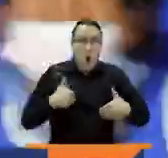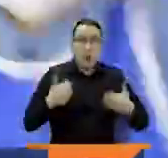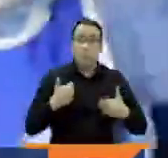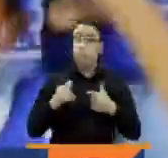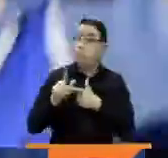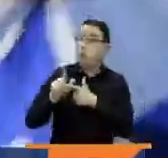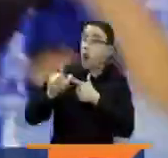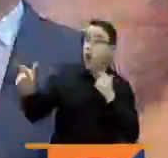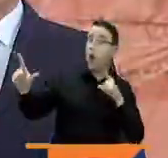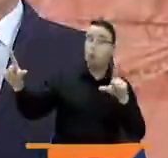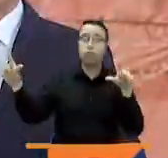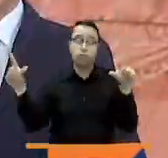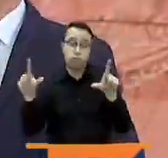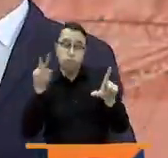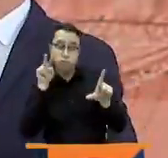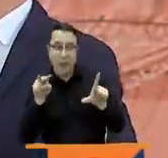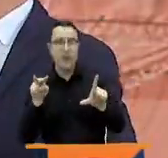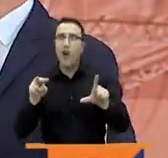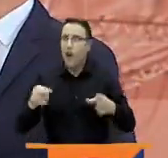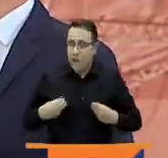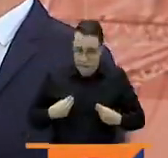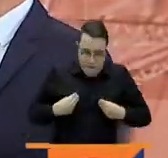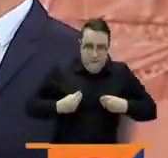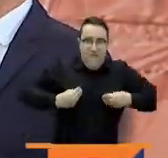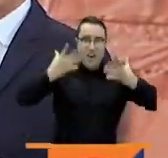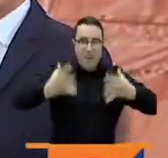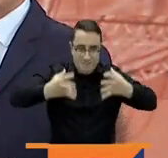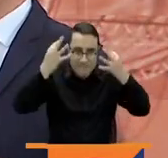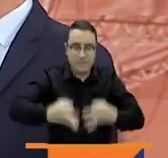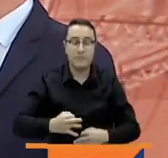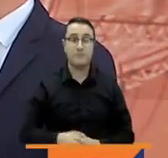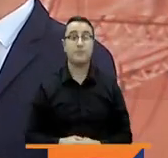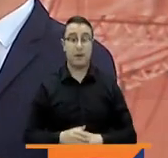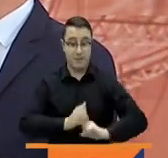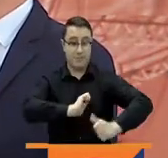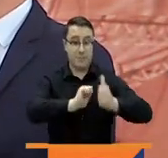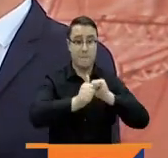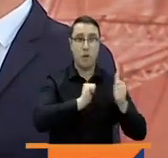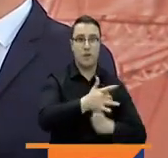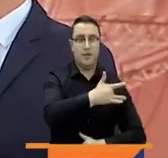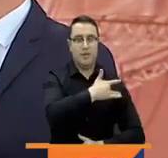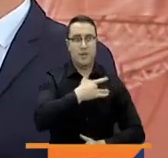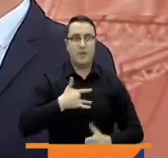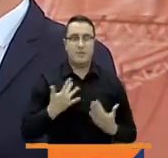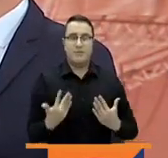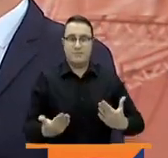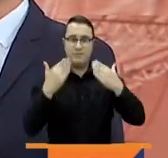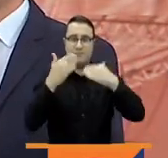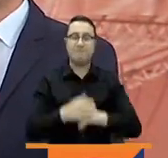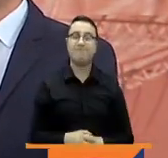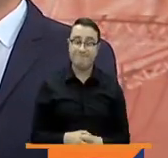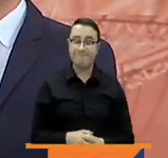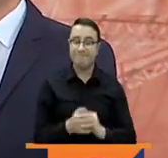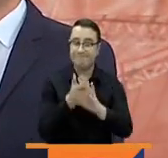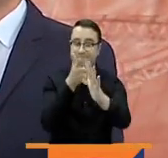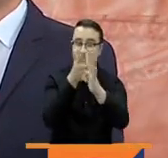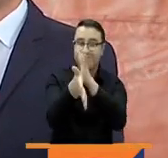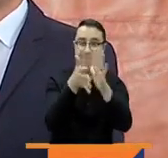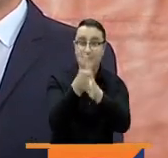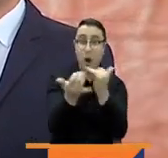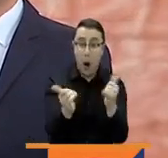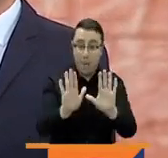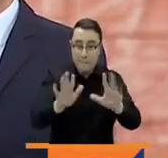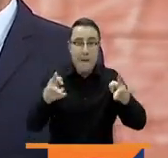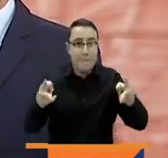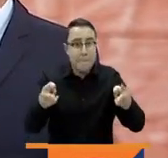de la televisión. El deporte es salud y nada tiene que ver con la violencia. Así es, espectacular. Y con esta información hacemos una